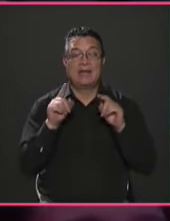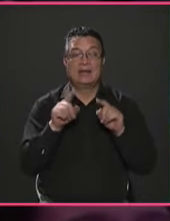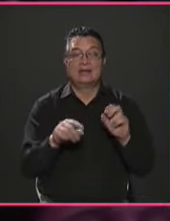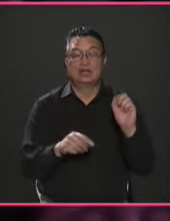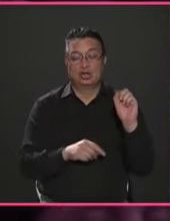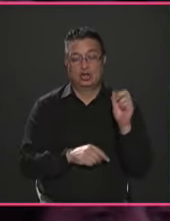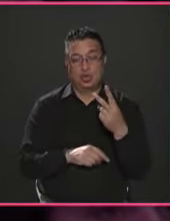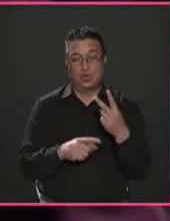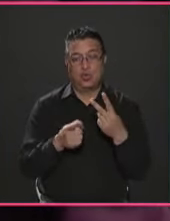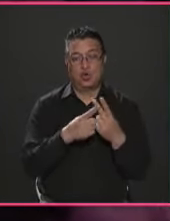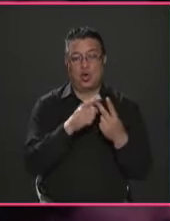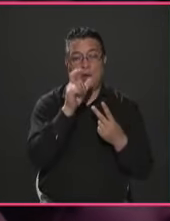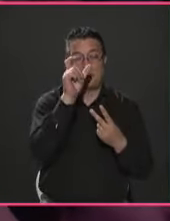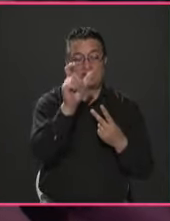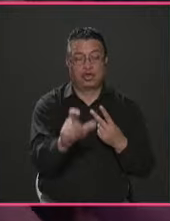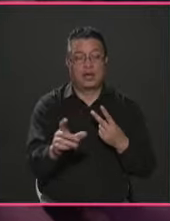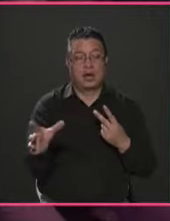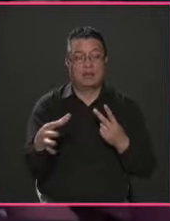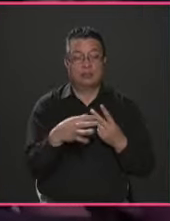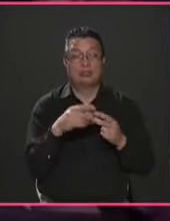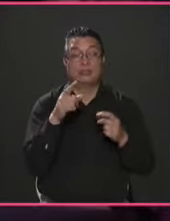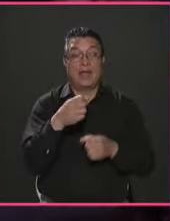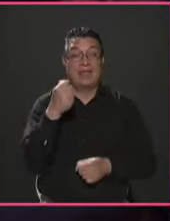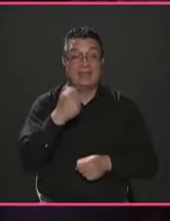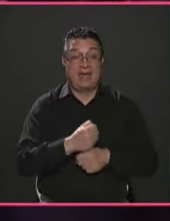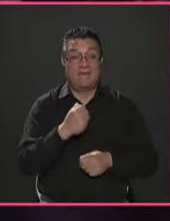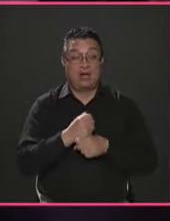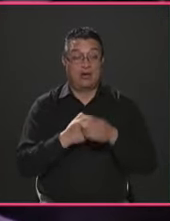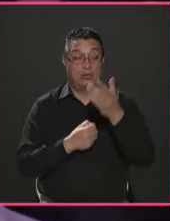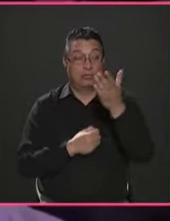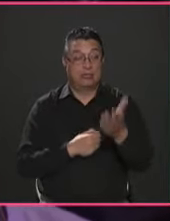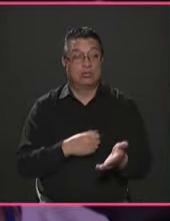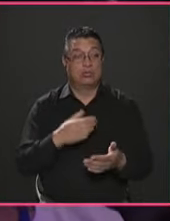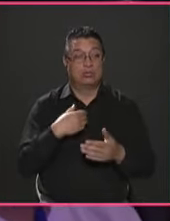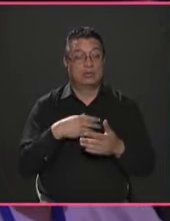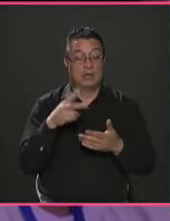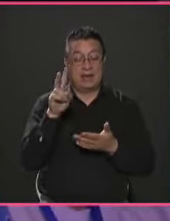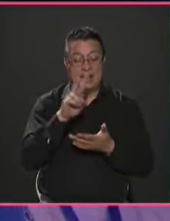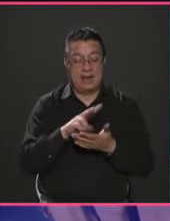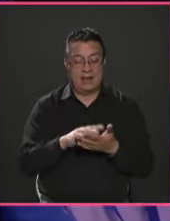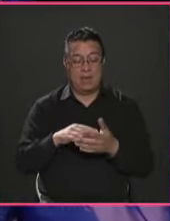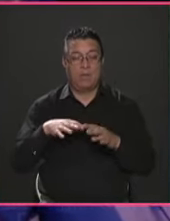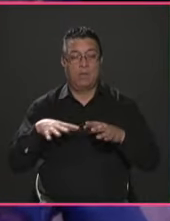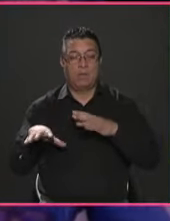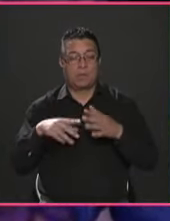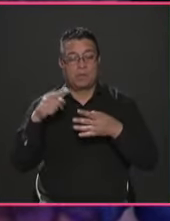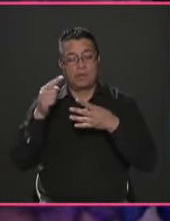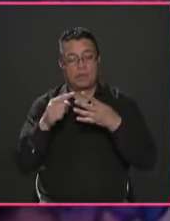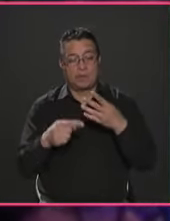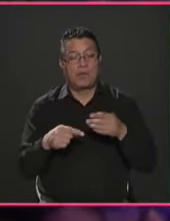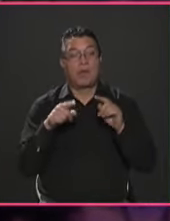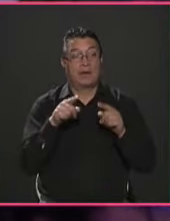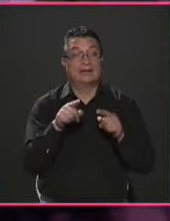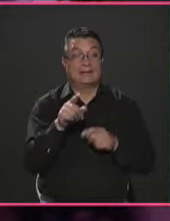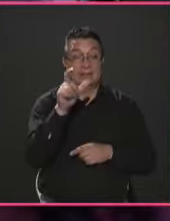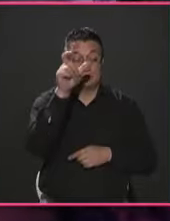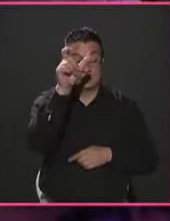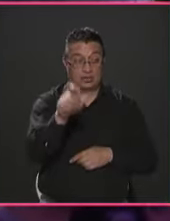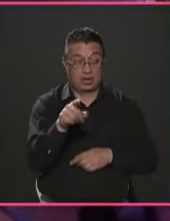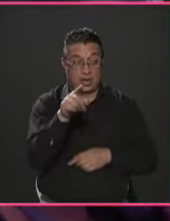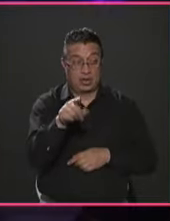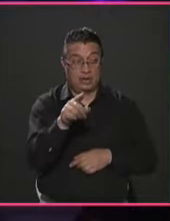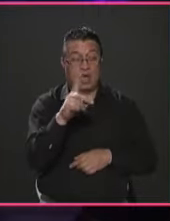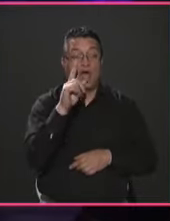segundo paciente cuyo trabajo era leer la histología imagínense esta persona